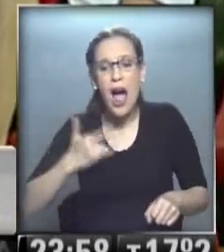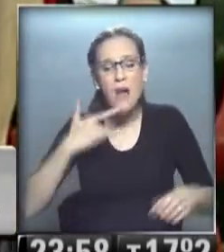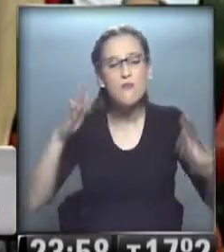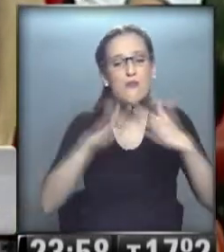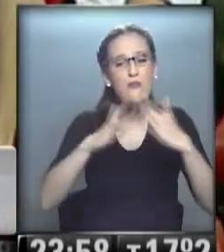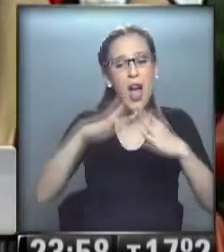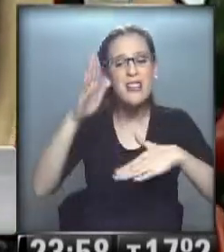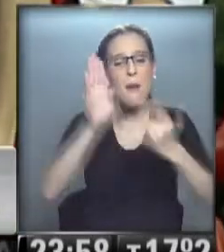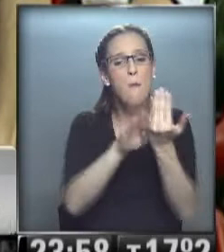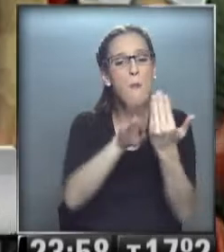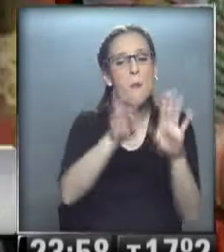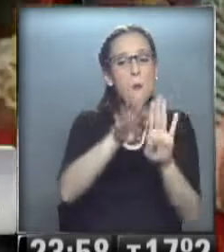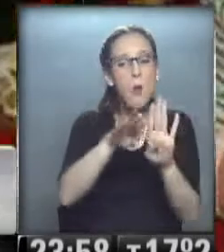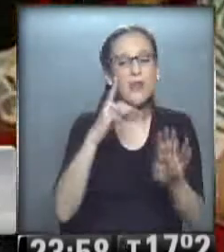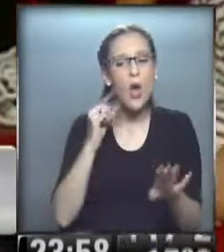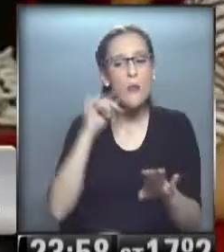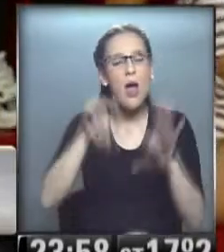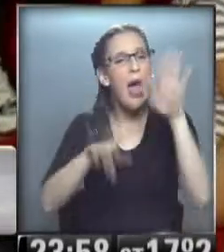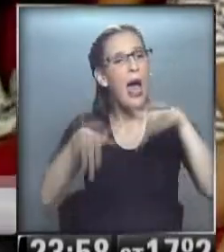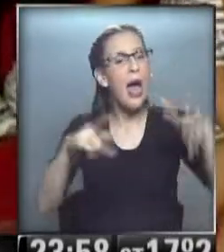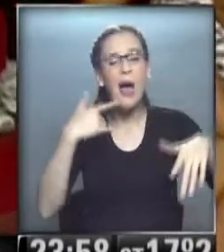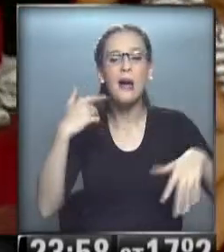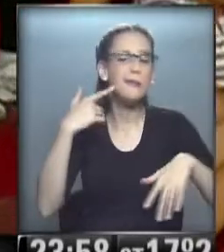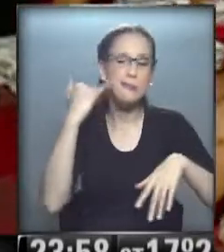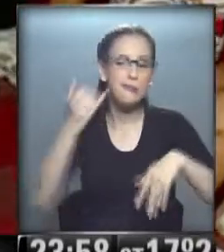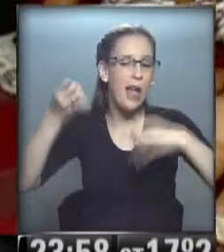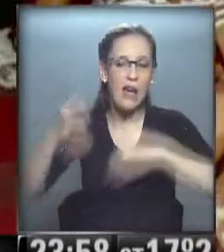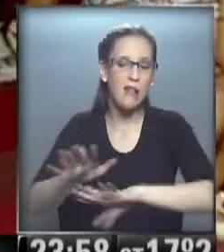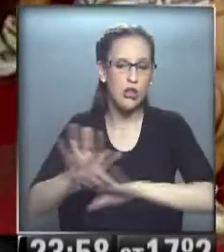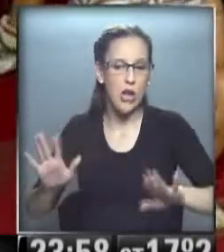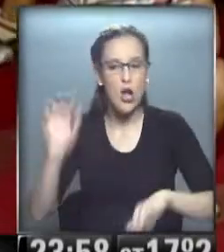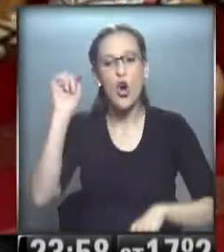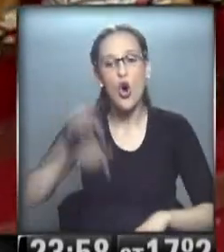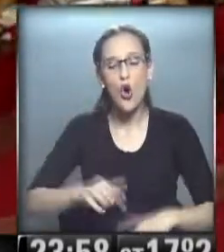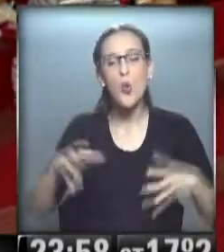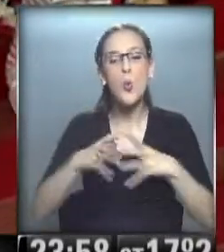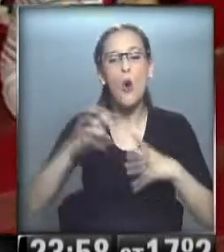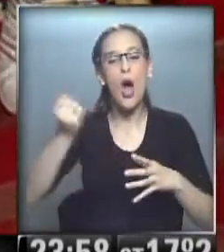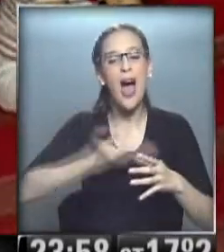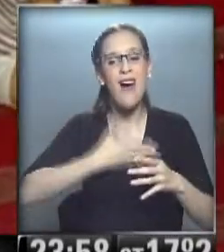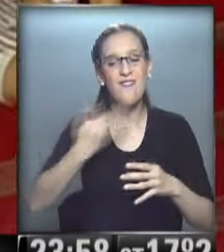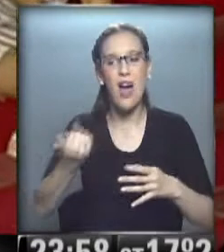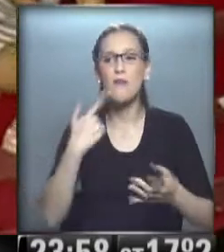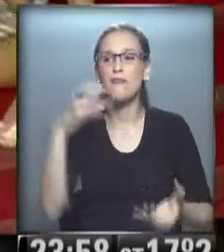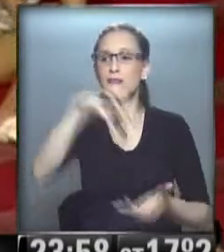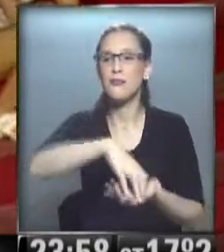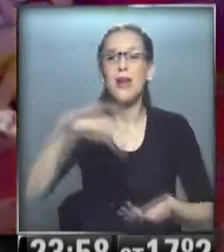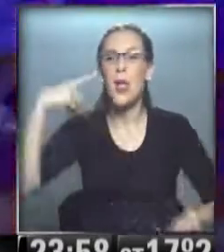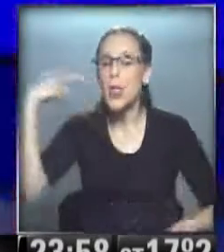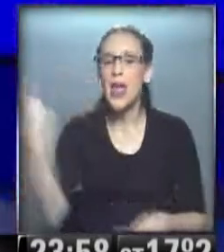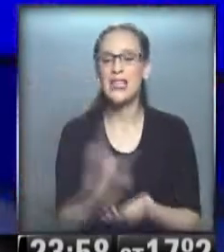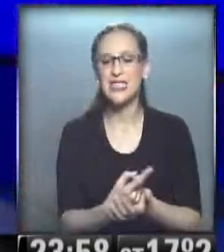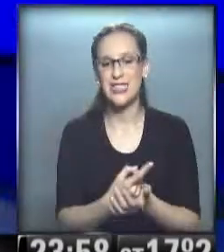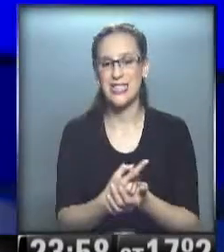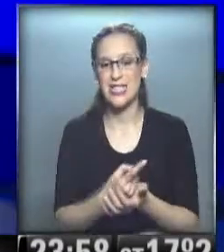Moreno y Fabianesi, quien va a rescindir su contrato con la institución. Y lo más importante, hoy el comité ejecutivo del AFA decidió por ahora no quitarle